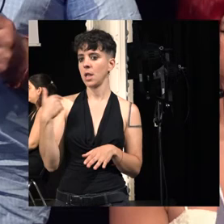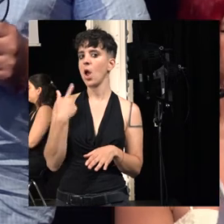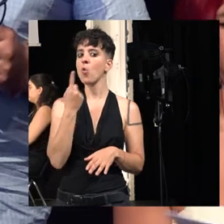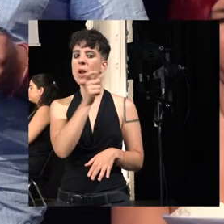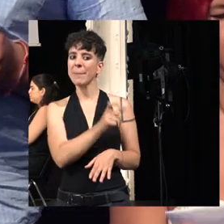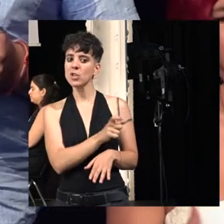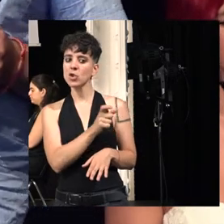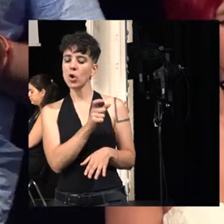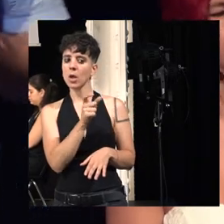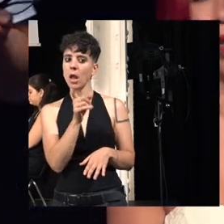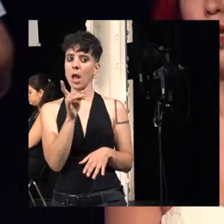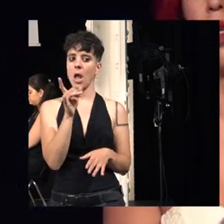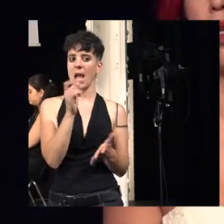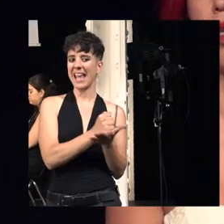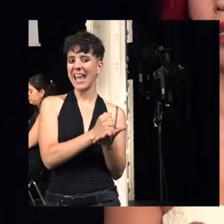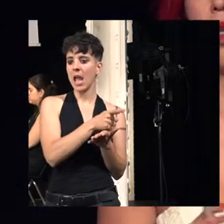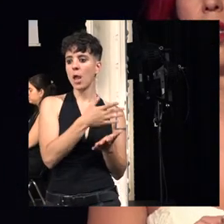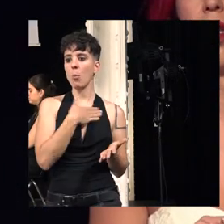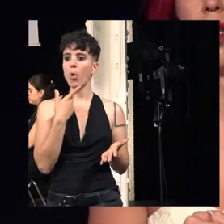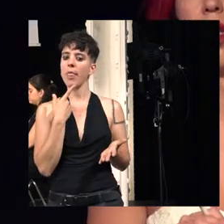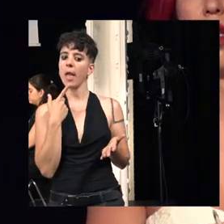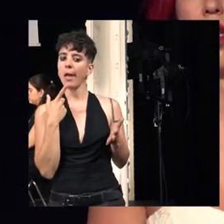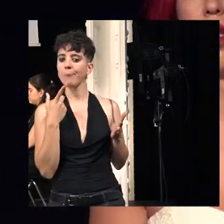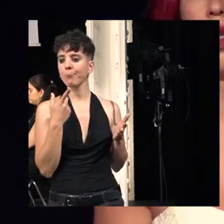menores, podía estar allí.